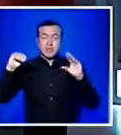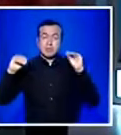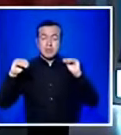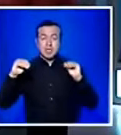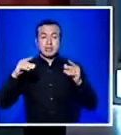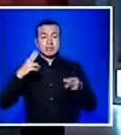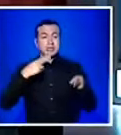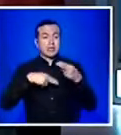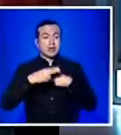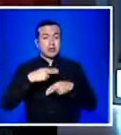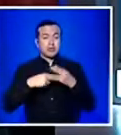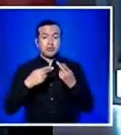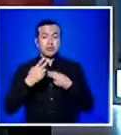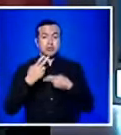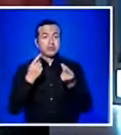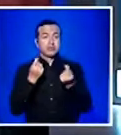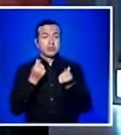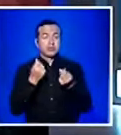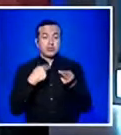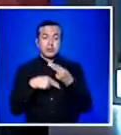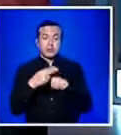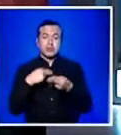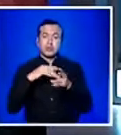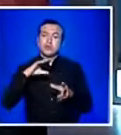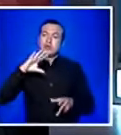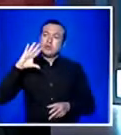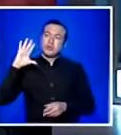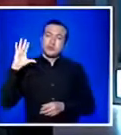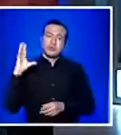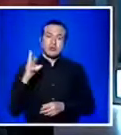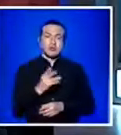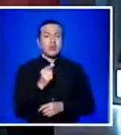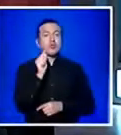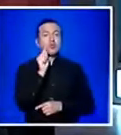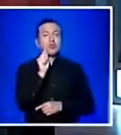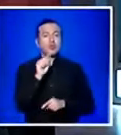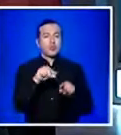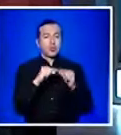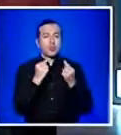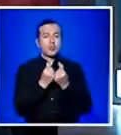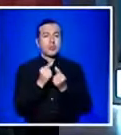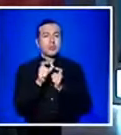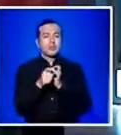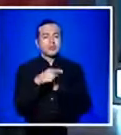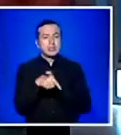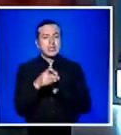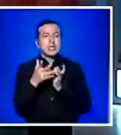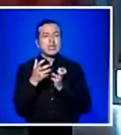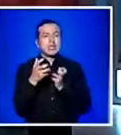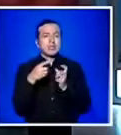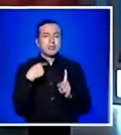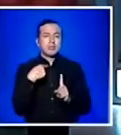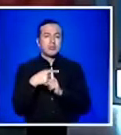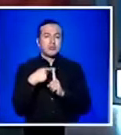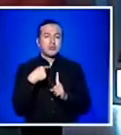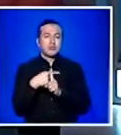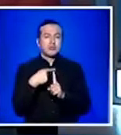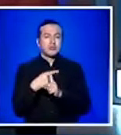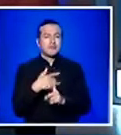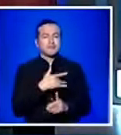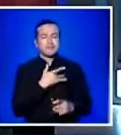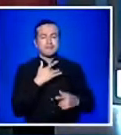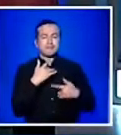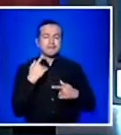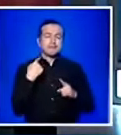en los negocios, en el sector comercial, pese a todo eso, hay un grupo de personas que trata de ver el lado positivo a esta etapa